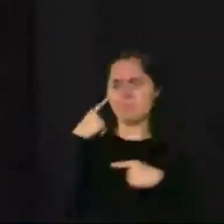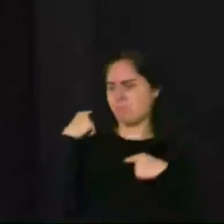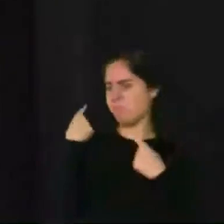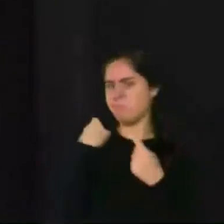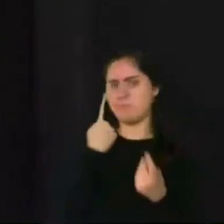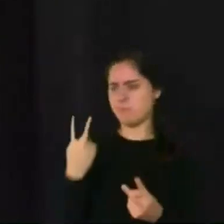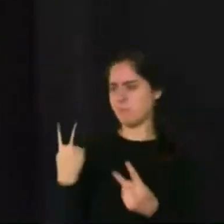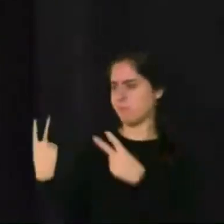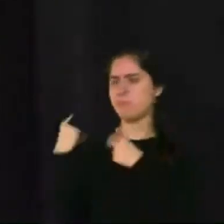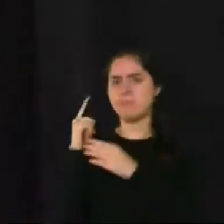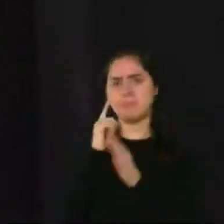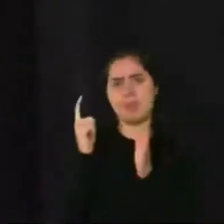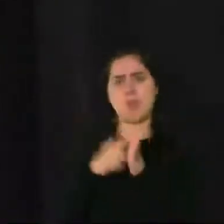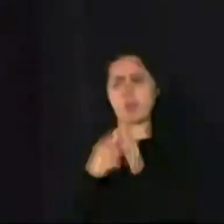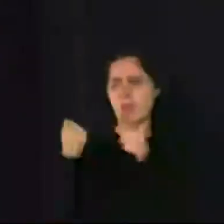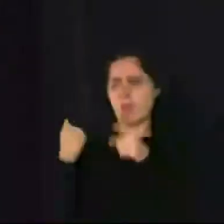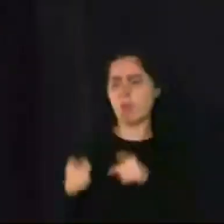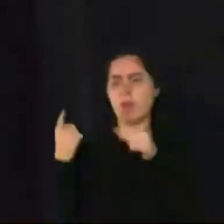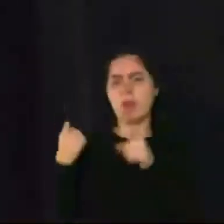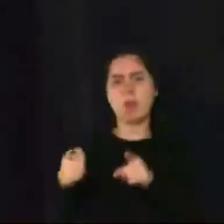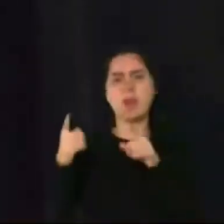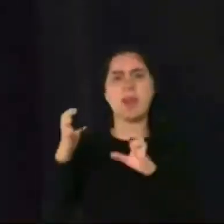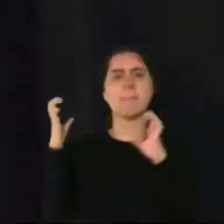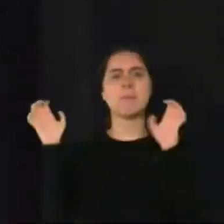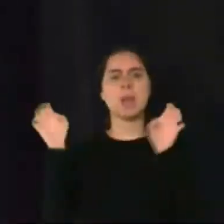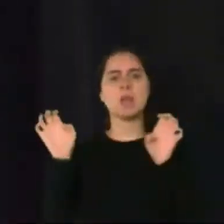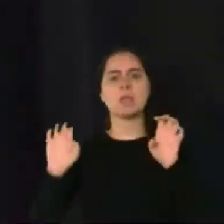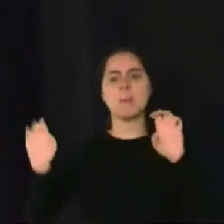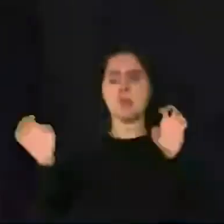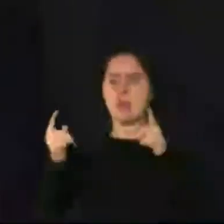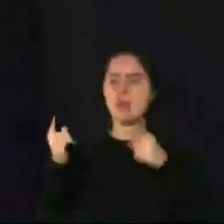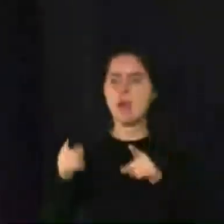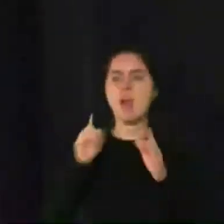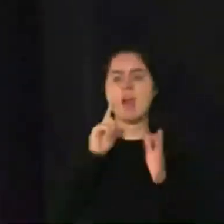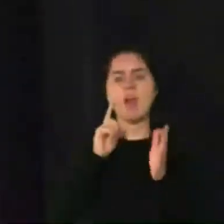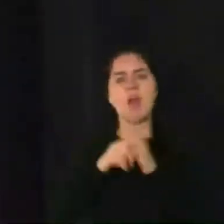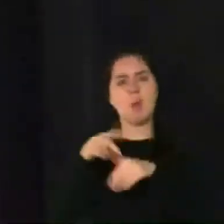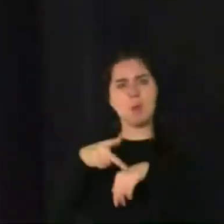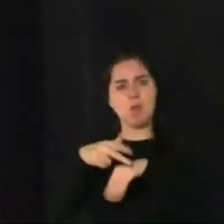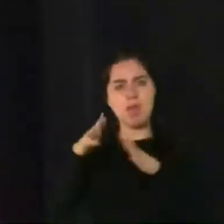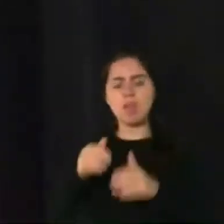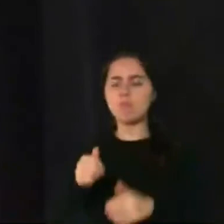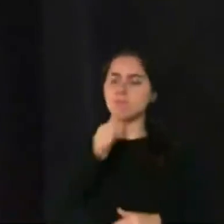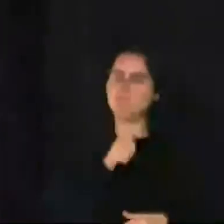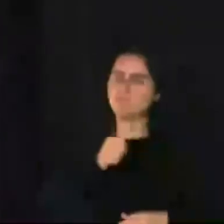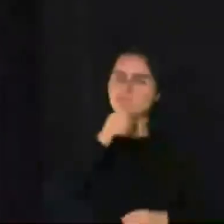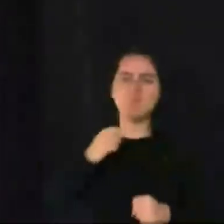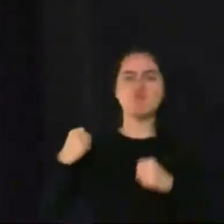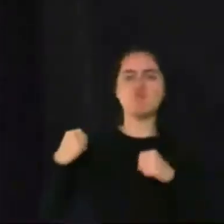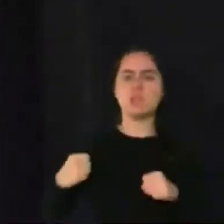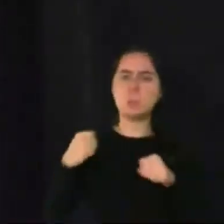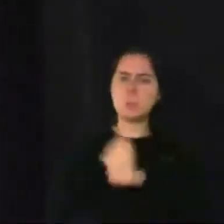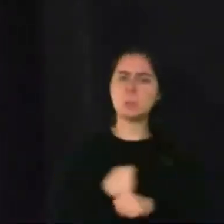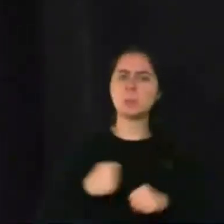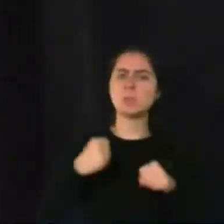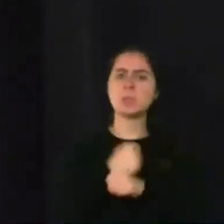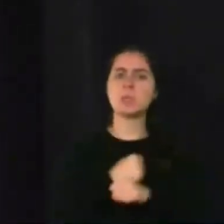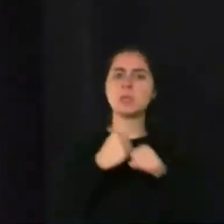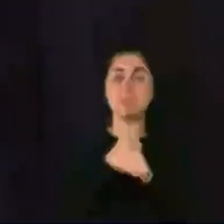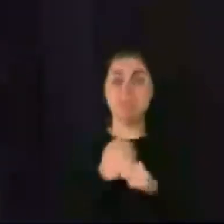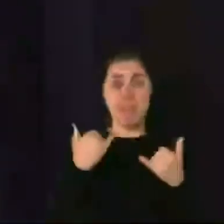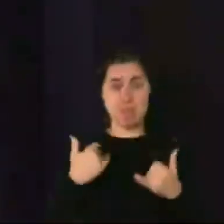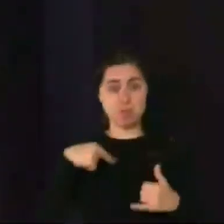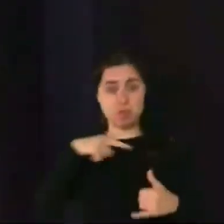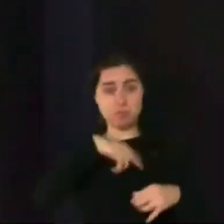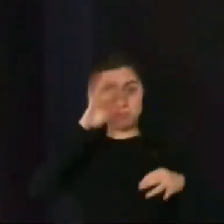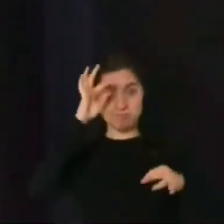hemos vivido. Así que yo confío en que en esta determinación que estoy tomando en la tarde de hoy, nuestro pueblo unido